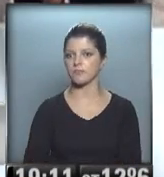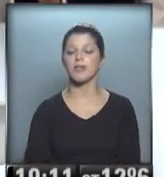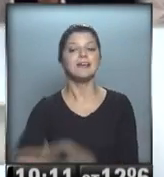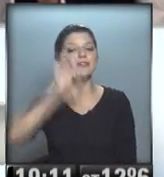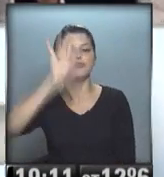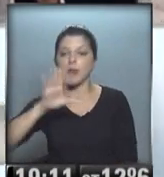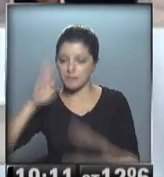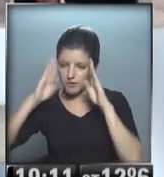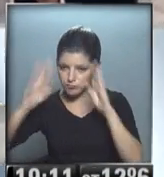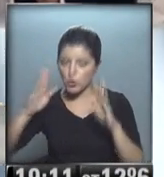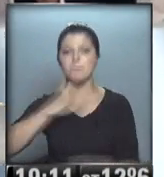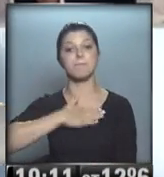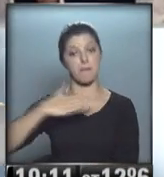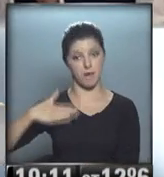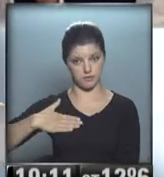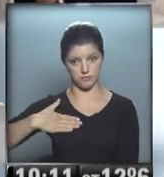solo a mama.